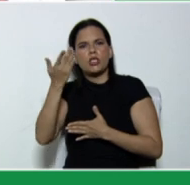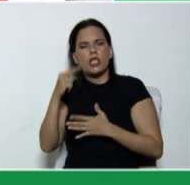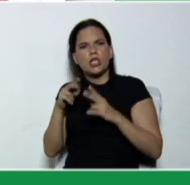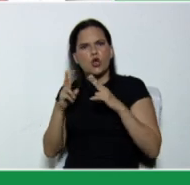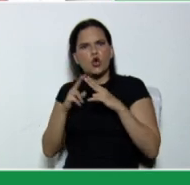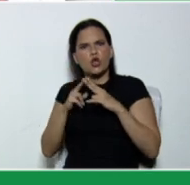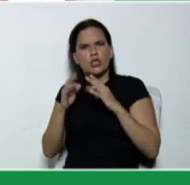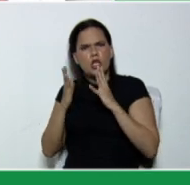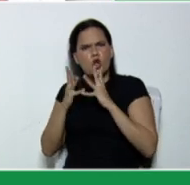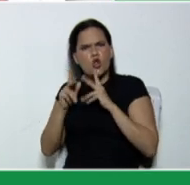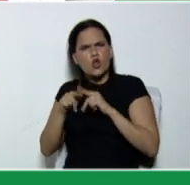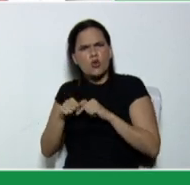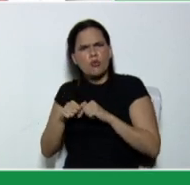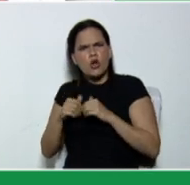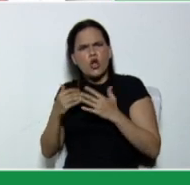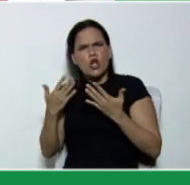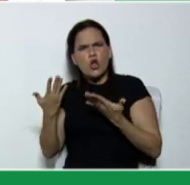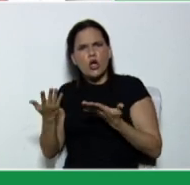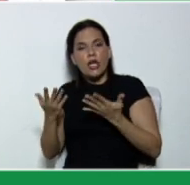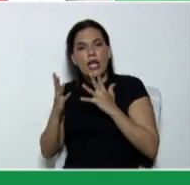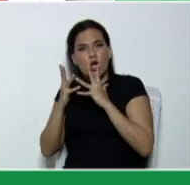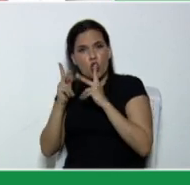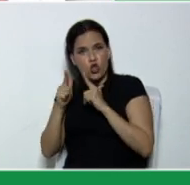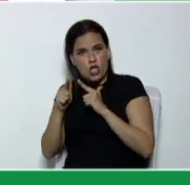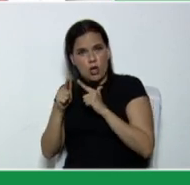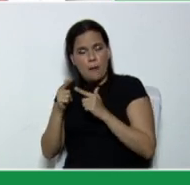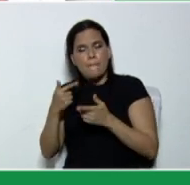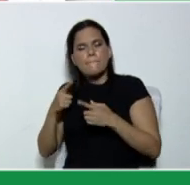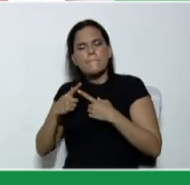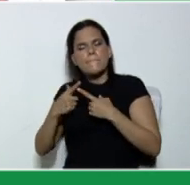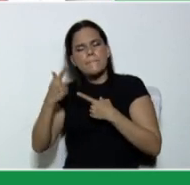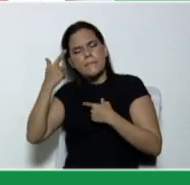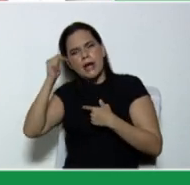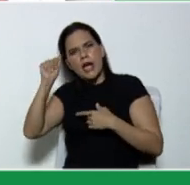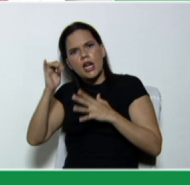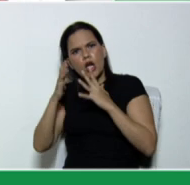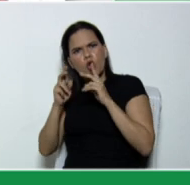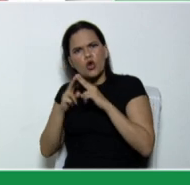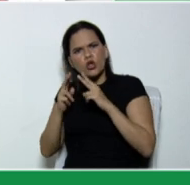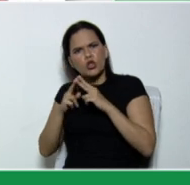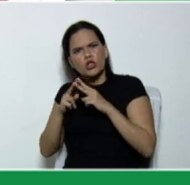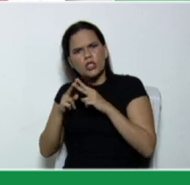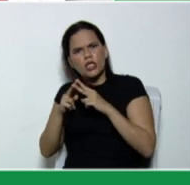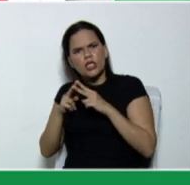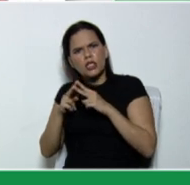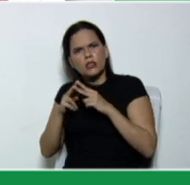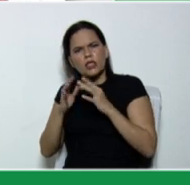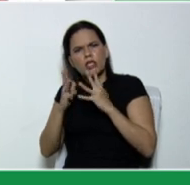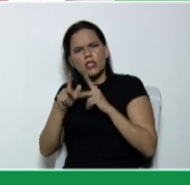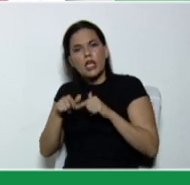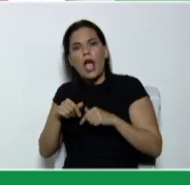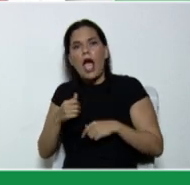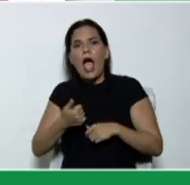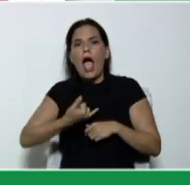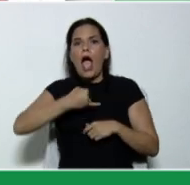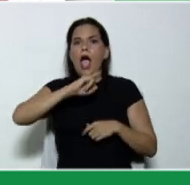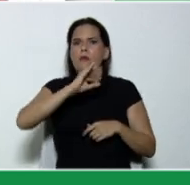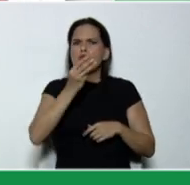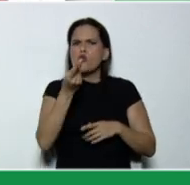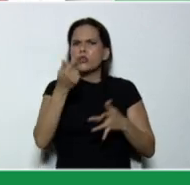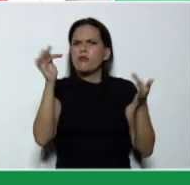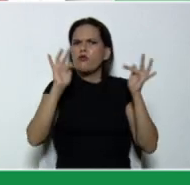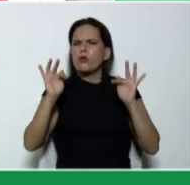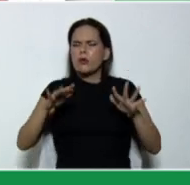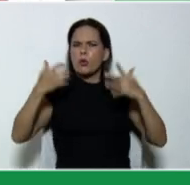los números y lo que es la técnica del conteo para conocer las cantidades. Hay muchas maneras que podemos practicar los